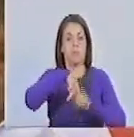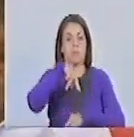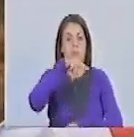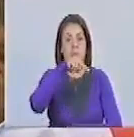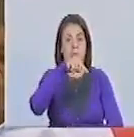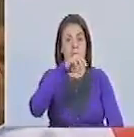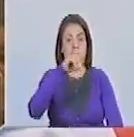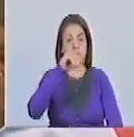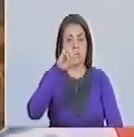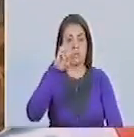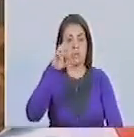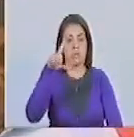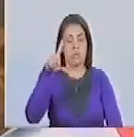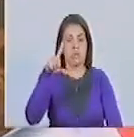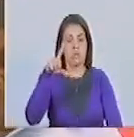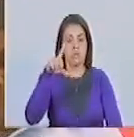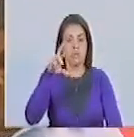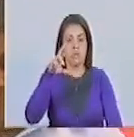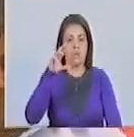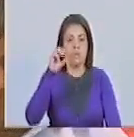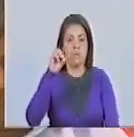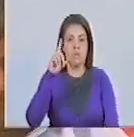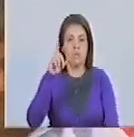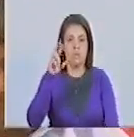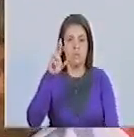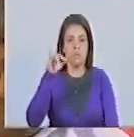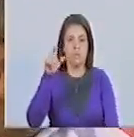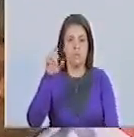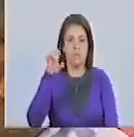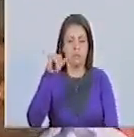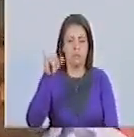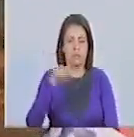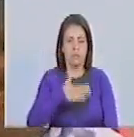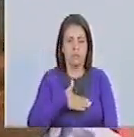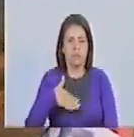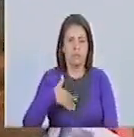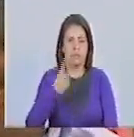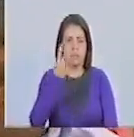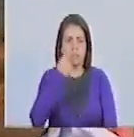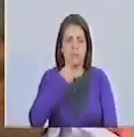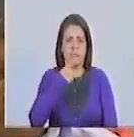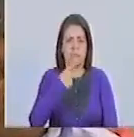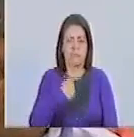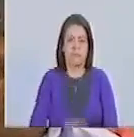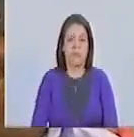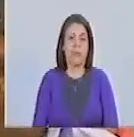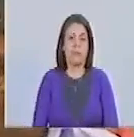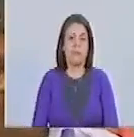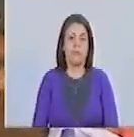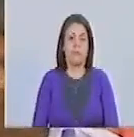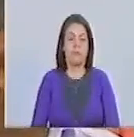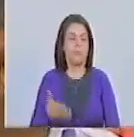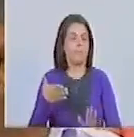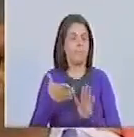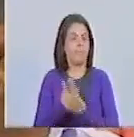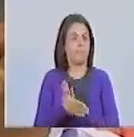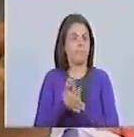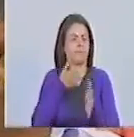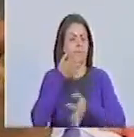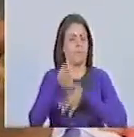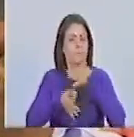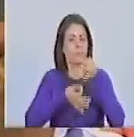Noel Rodríguez Mata. Y quiero en primer lugar referirme